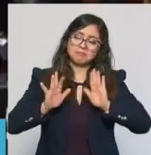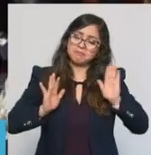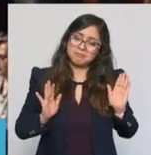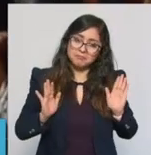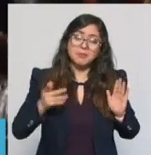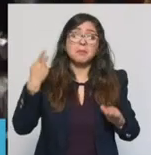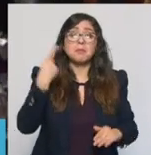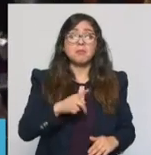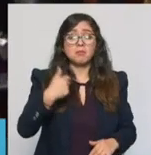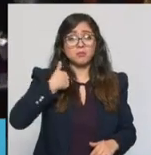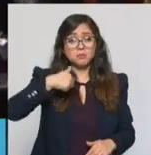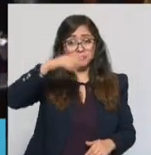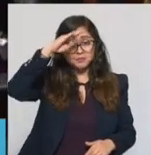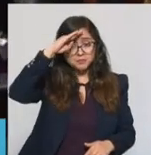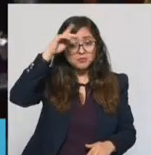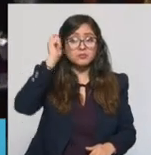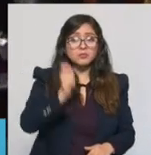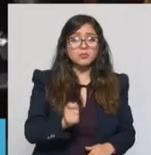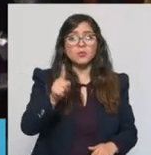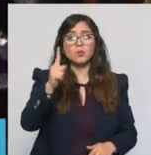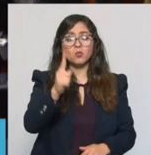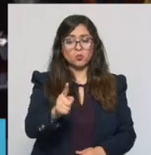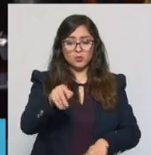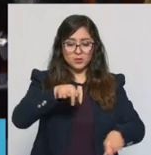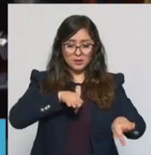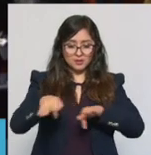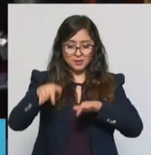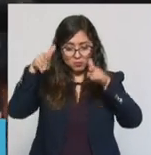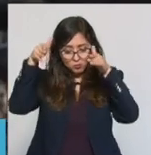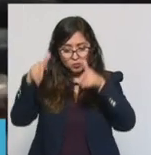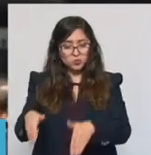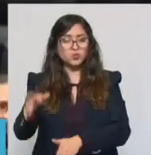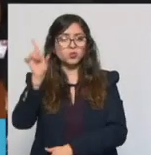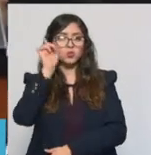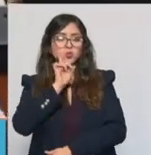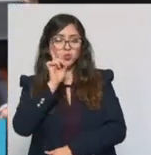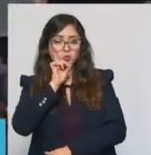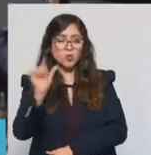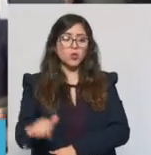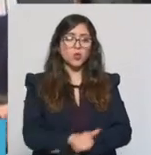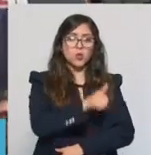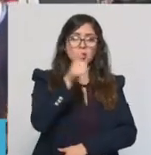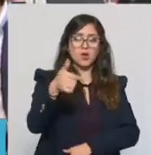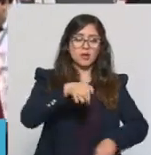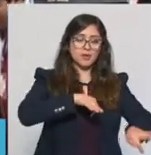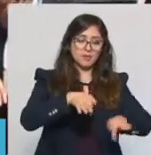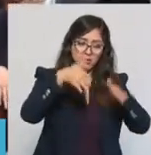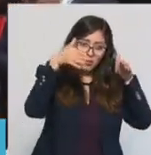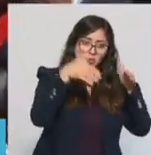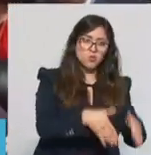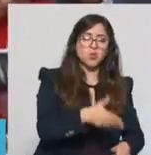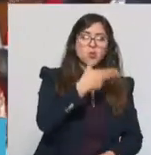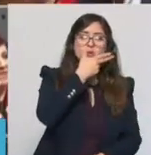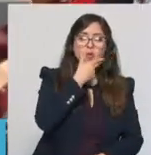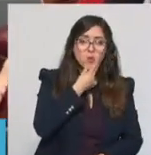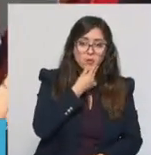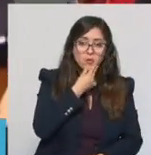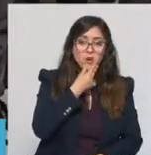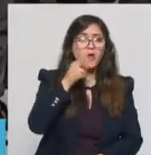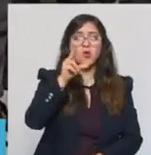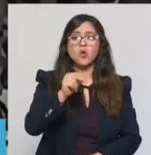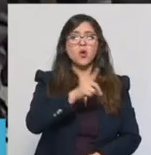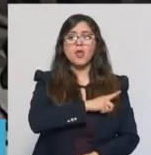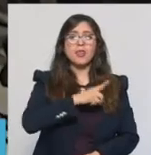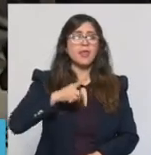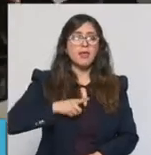manera, considero que una cosa es el trabajo de la mujer y otra cosa el trabajo del hombre. Y que no tiene por qué el